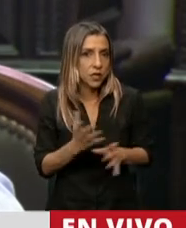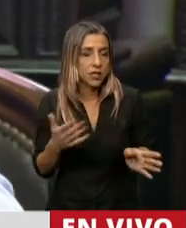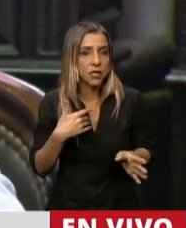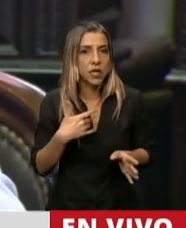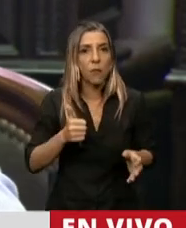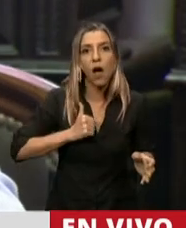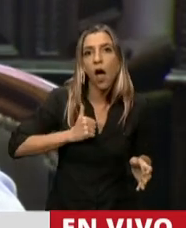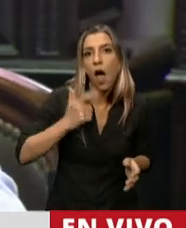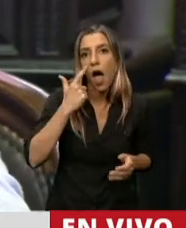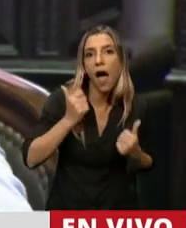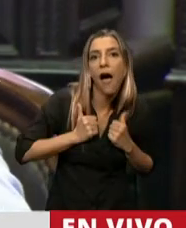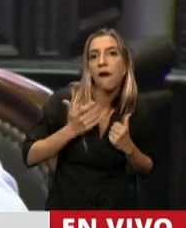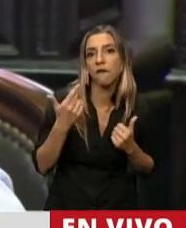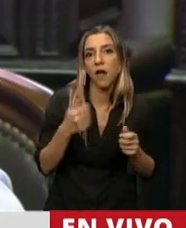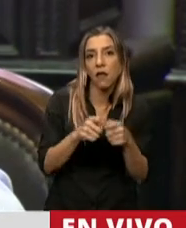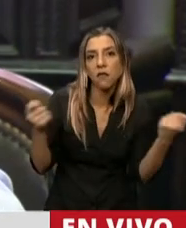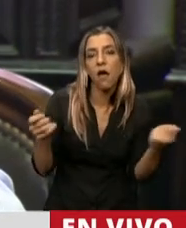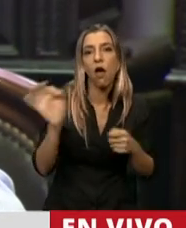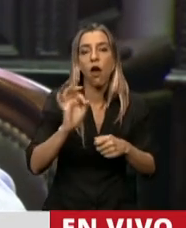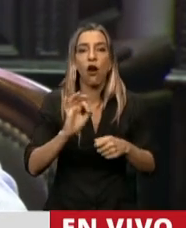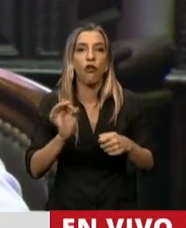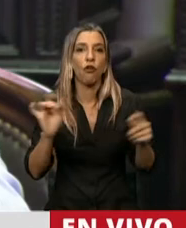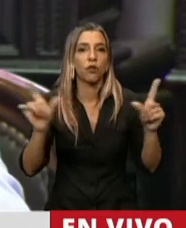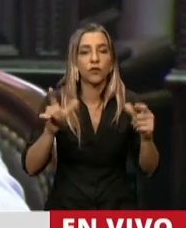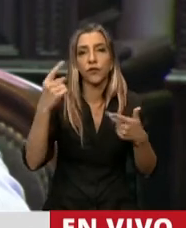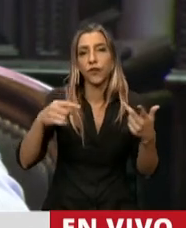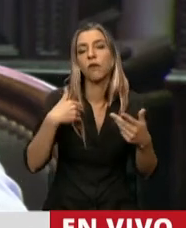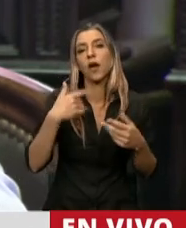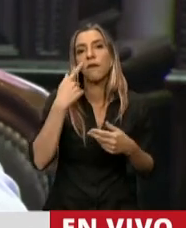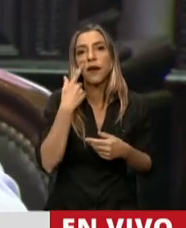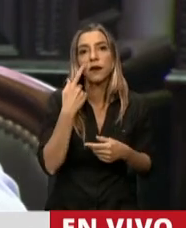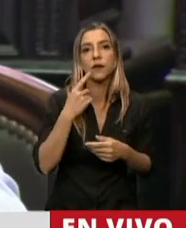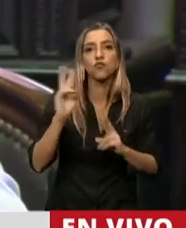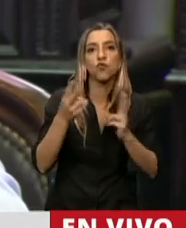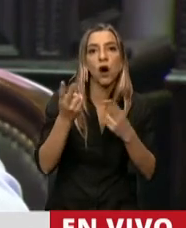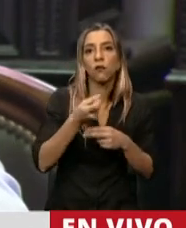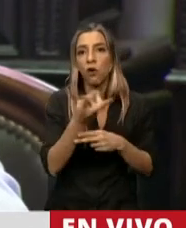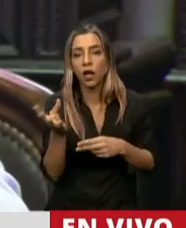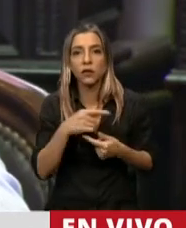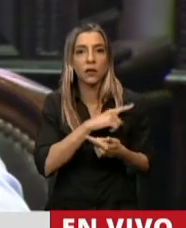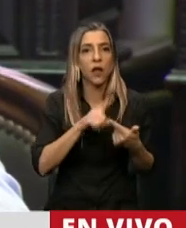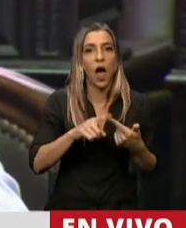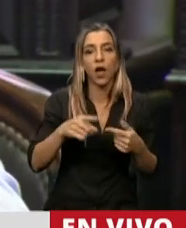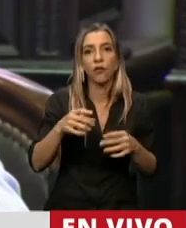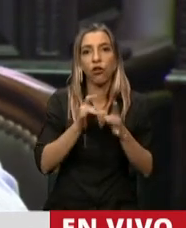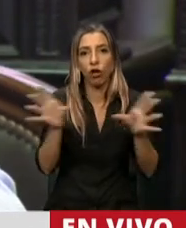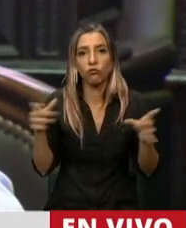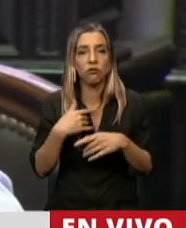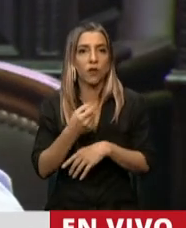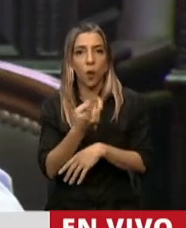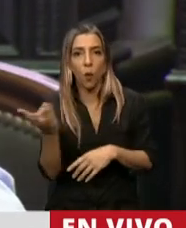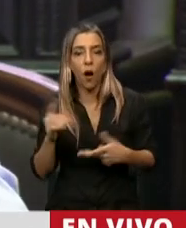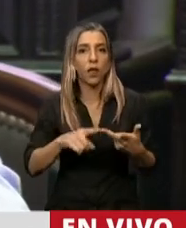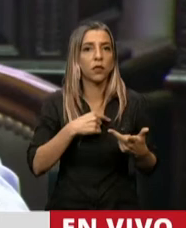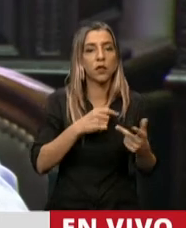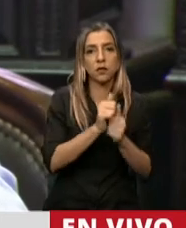para ver en los diarios, en los portales, cuántos fueron los nuevos fallecidos, cuántos fueron los nuevos contagios, cuántas fueron las